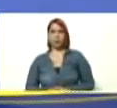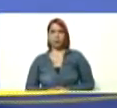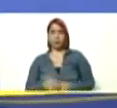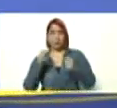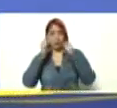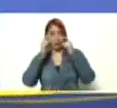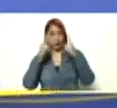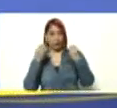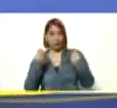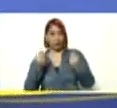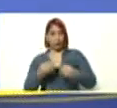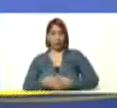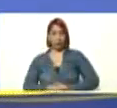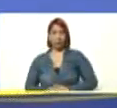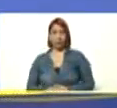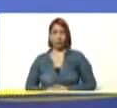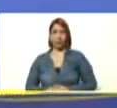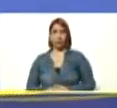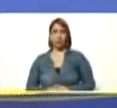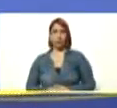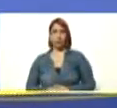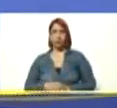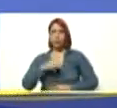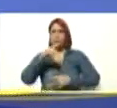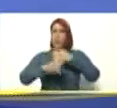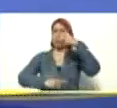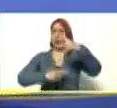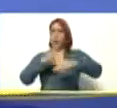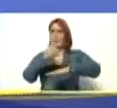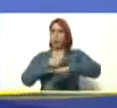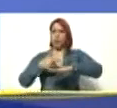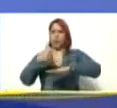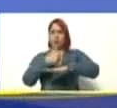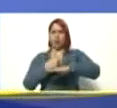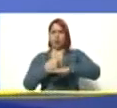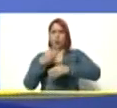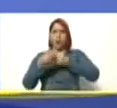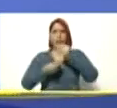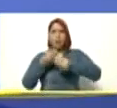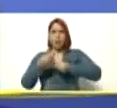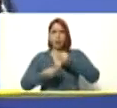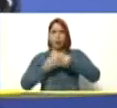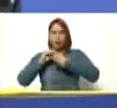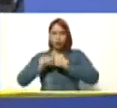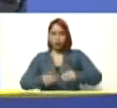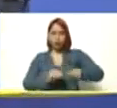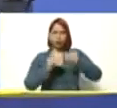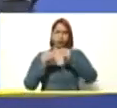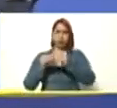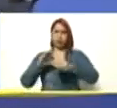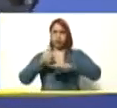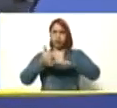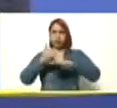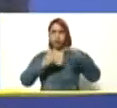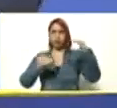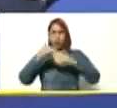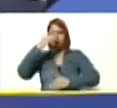Impresionante el programa de gobierno que levantó la almiranta. Más de